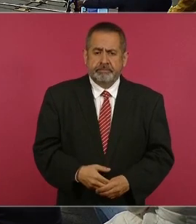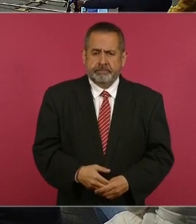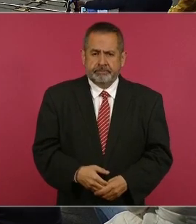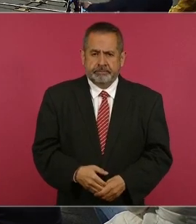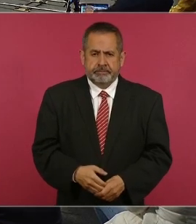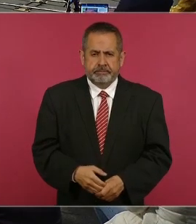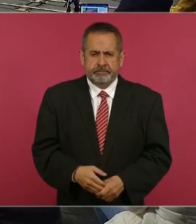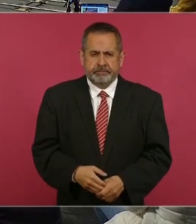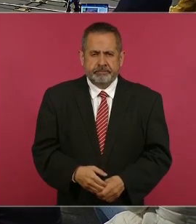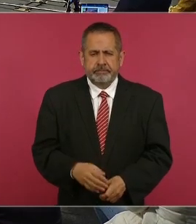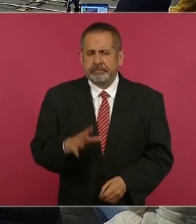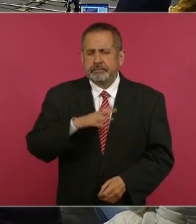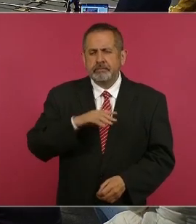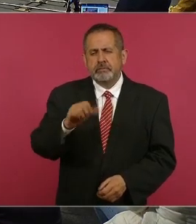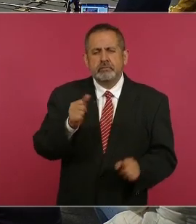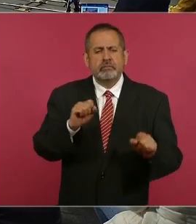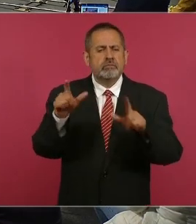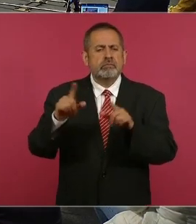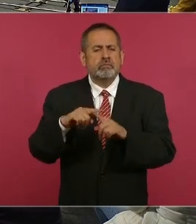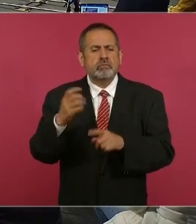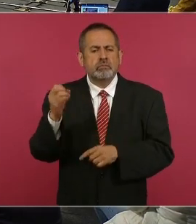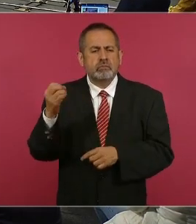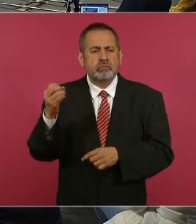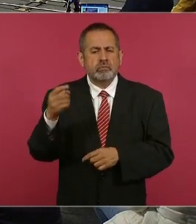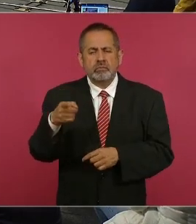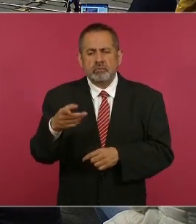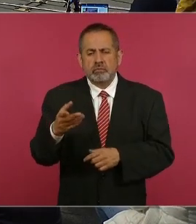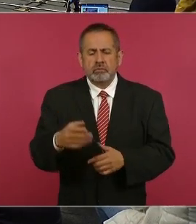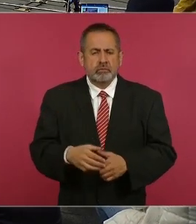¿No tienes este octubre?